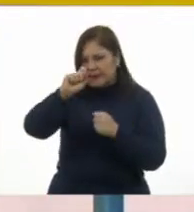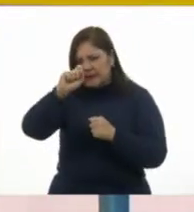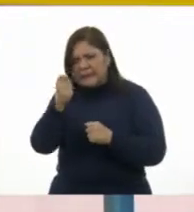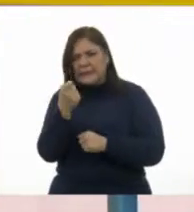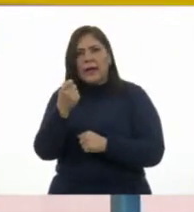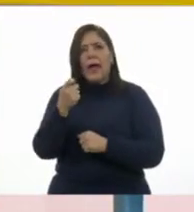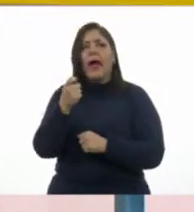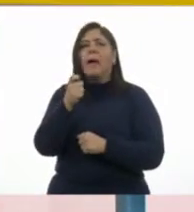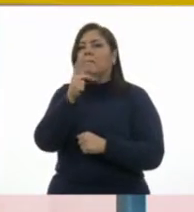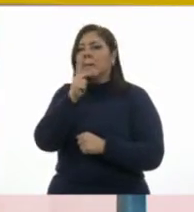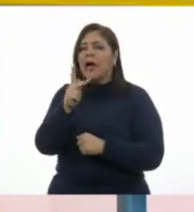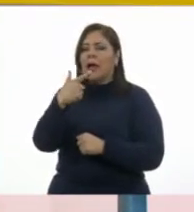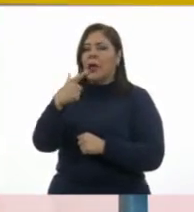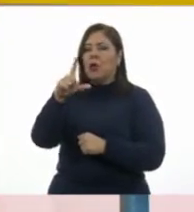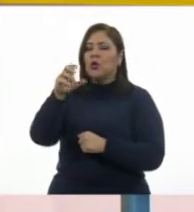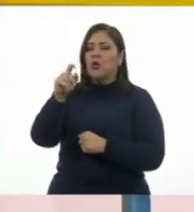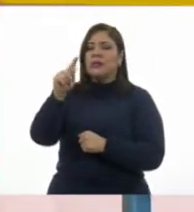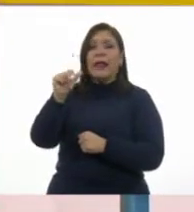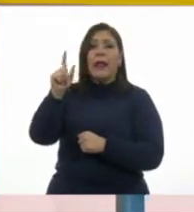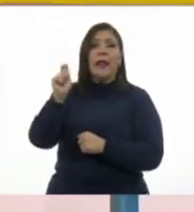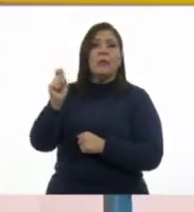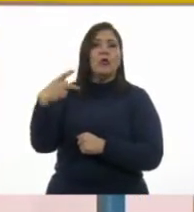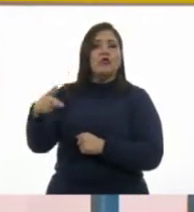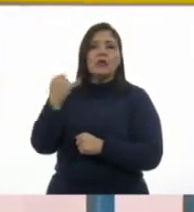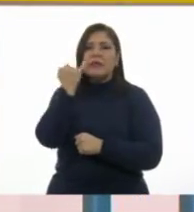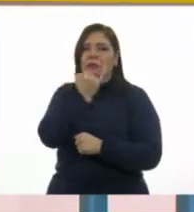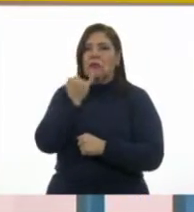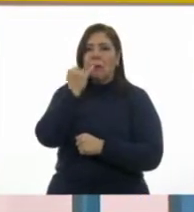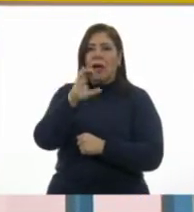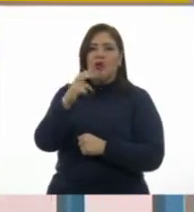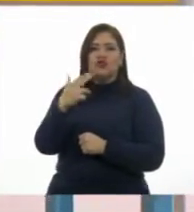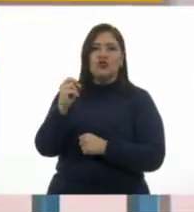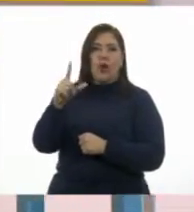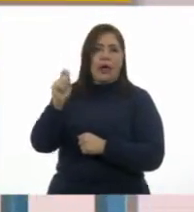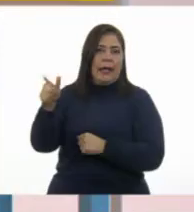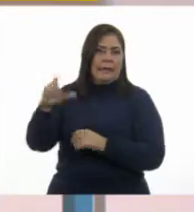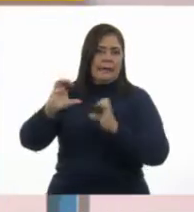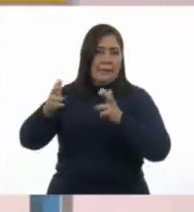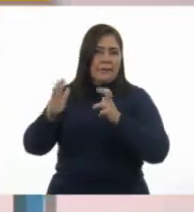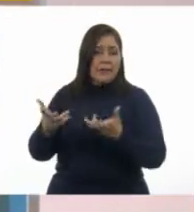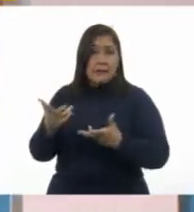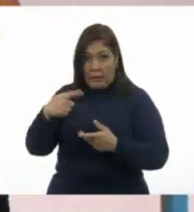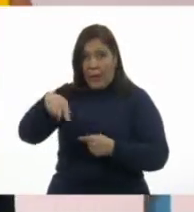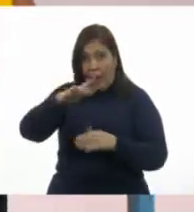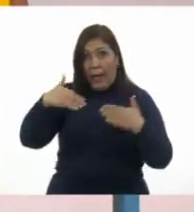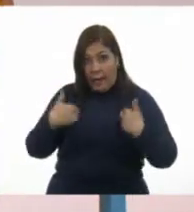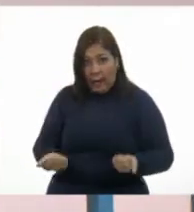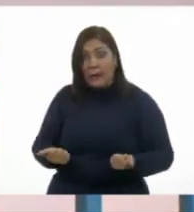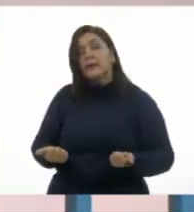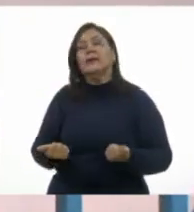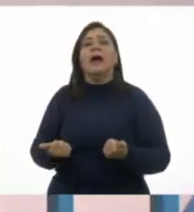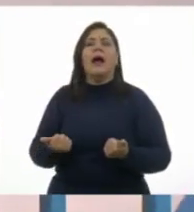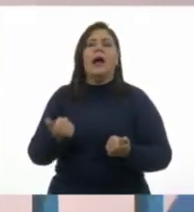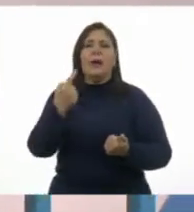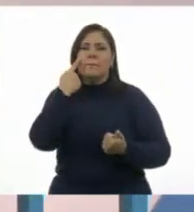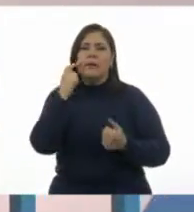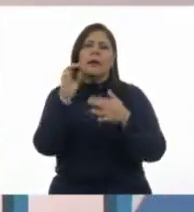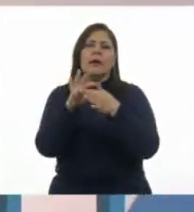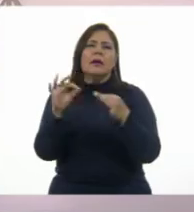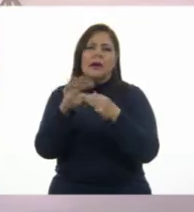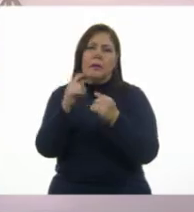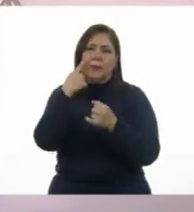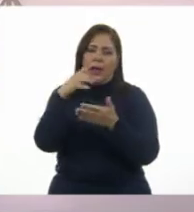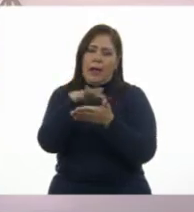nuestra lengua chol? Sí, ahora sí, Pepe, sí. Vamos a revisar el texto de Ictan